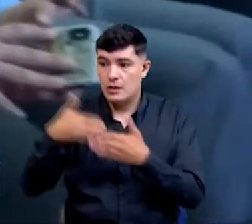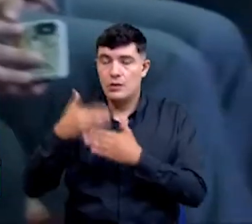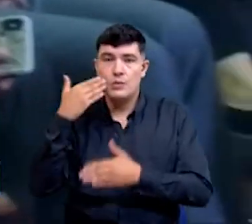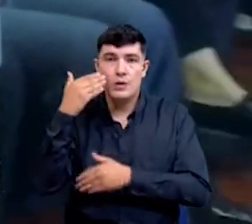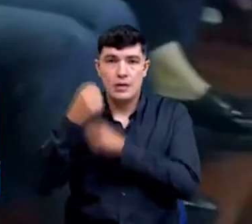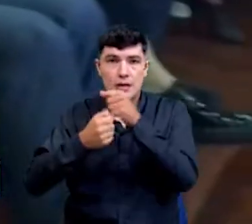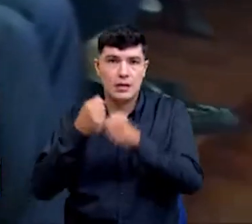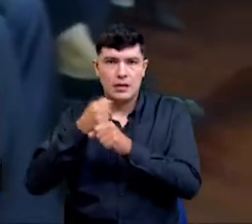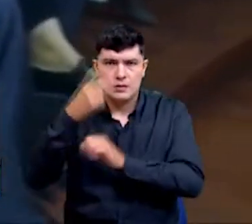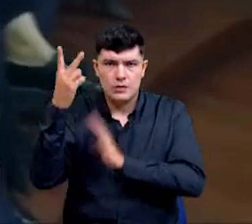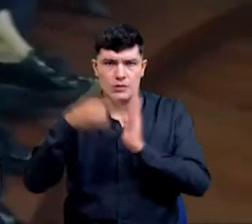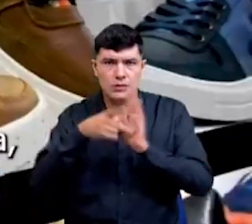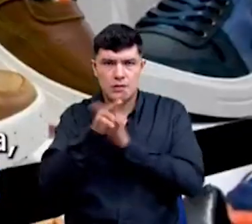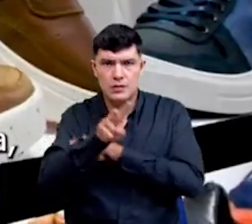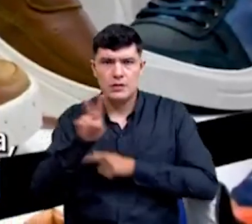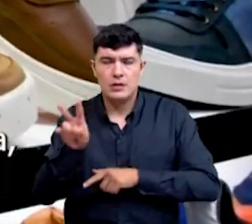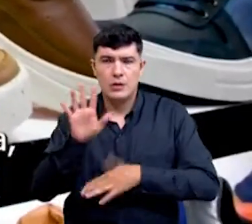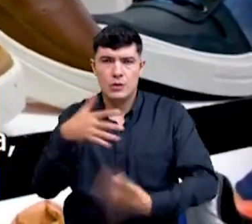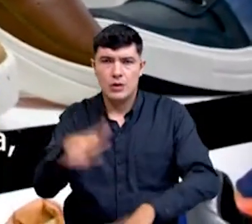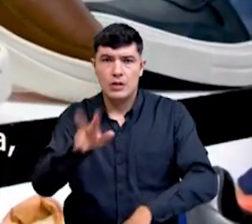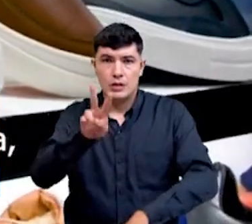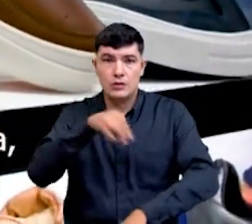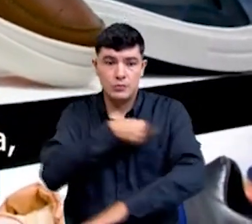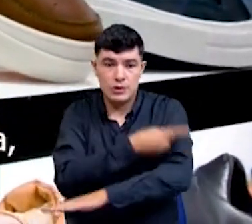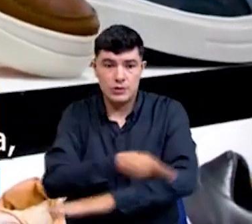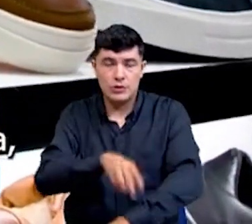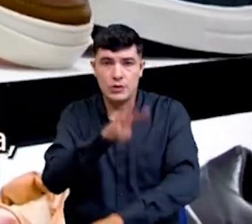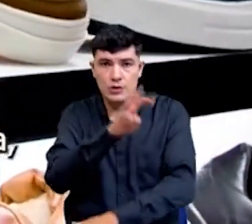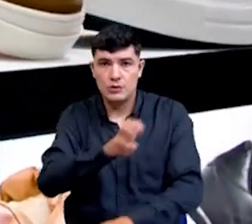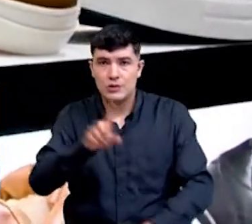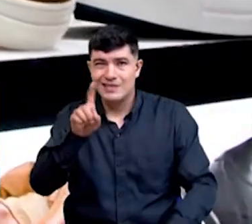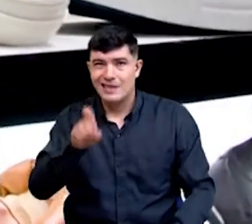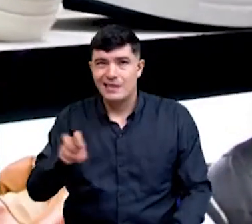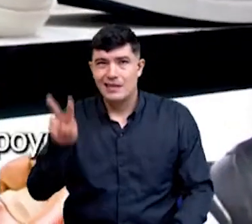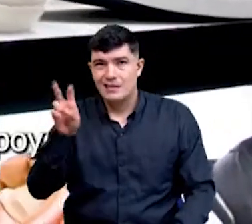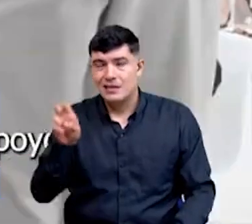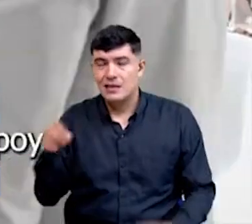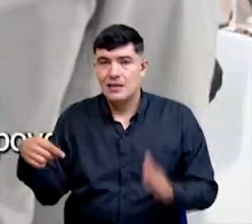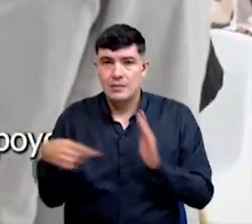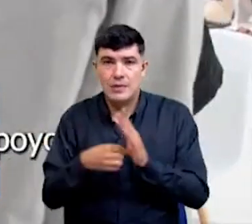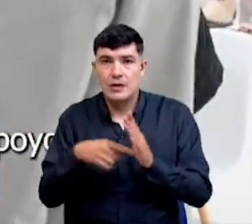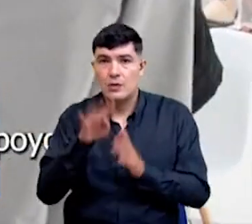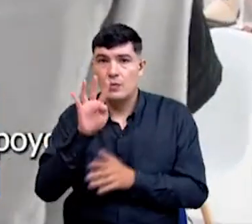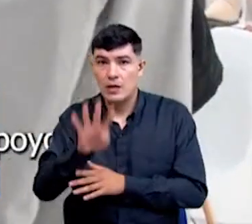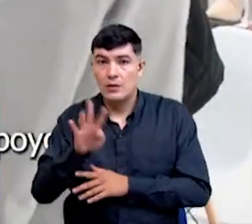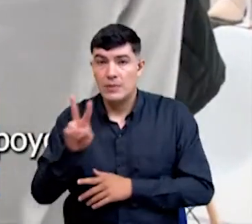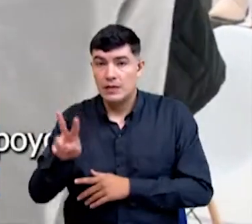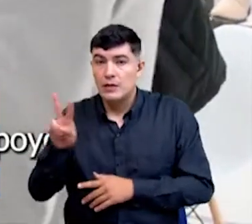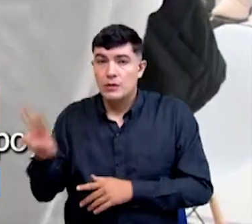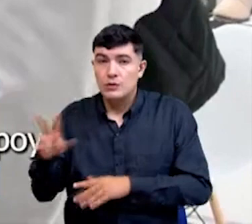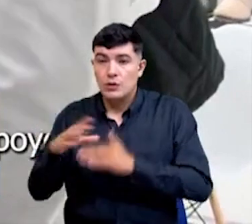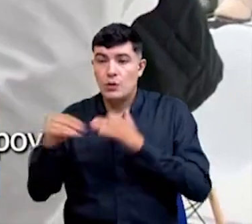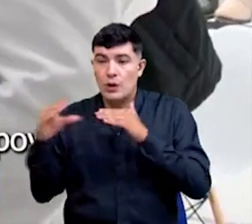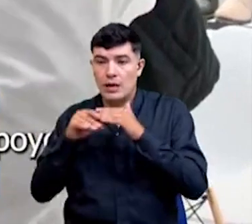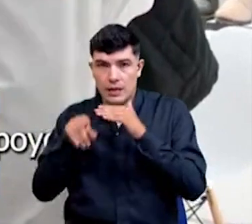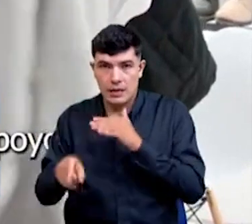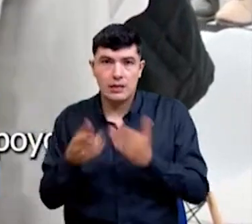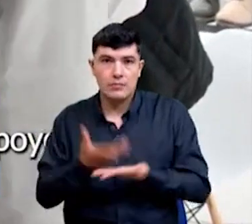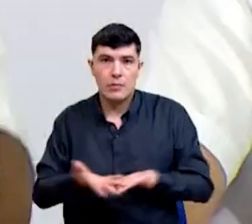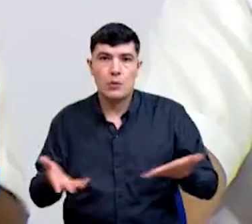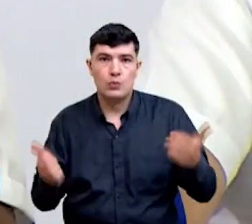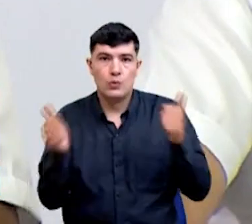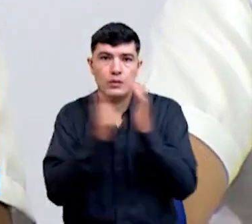2022 exportó 2 millones 867.422 dólares en este producto